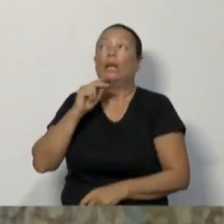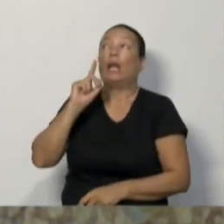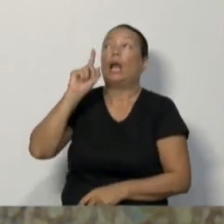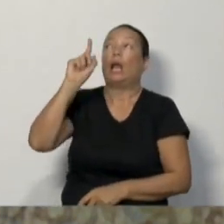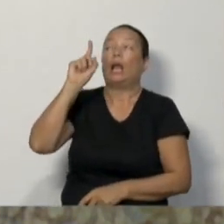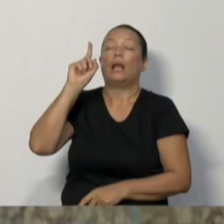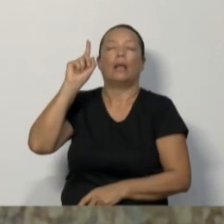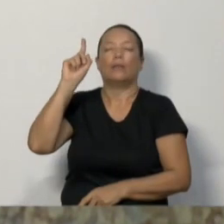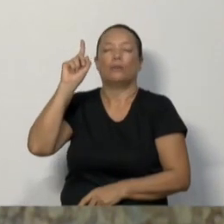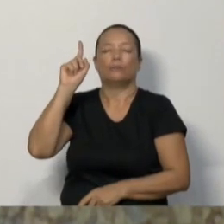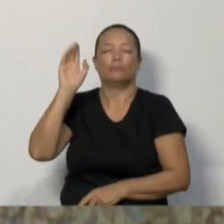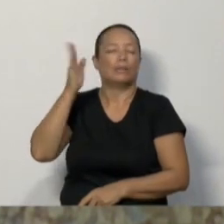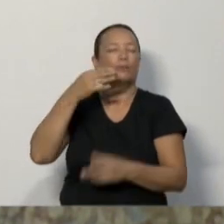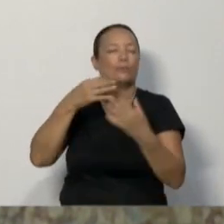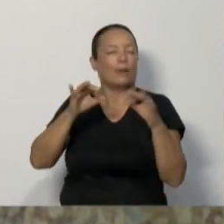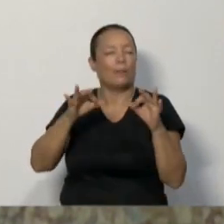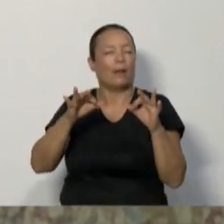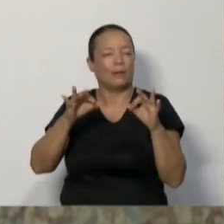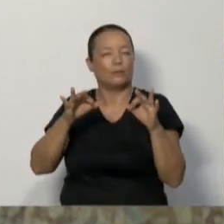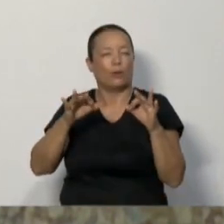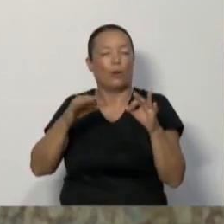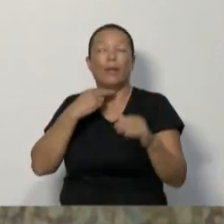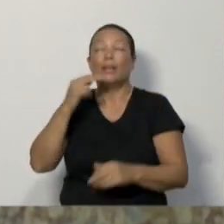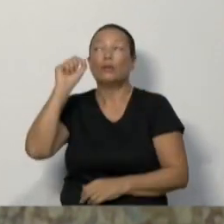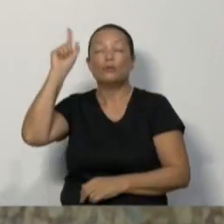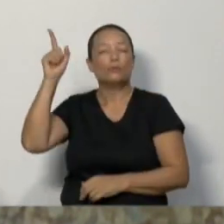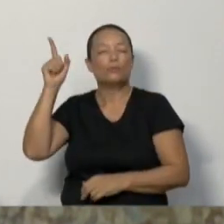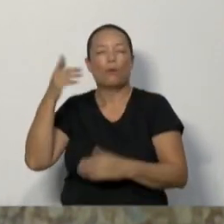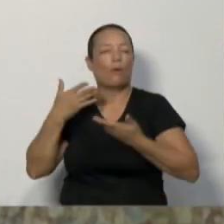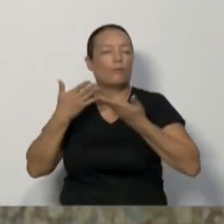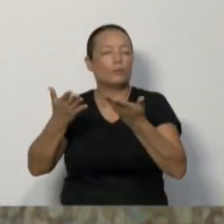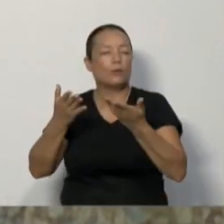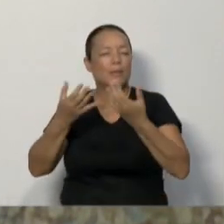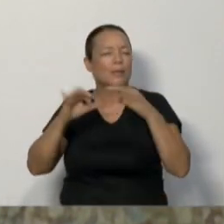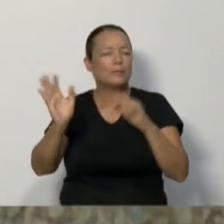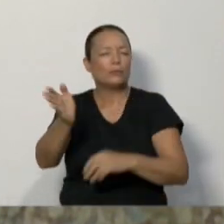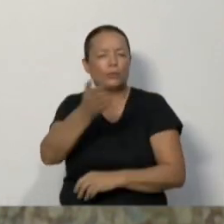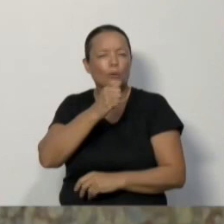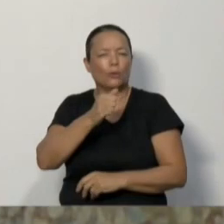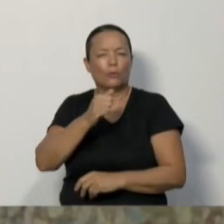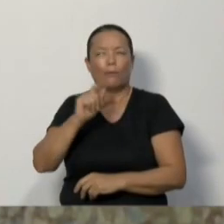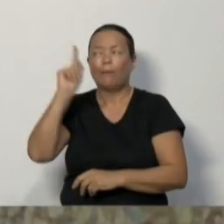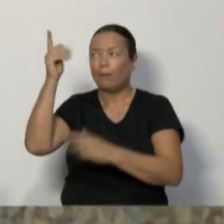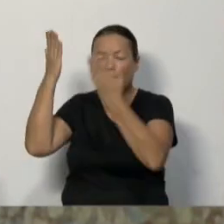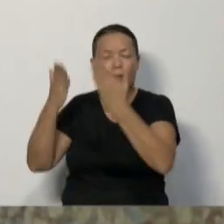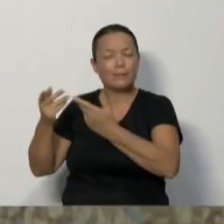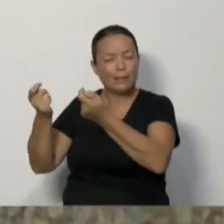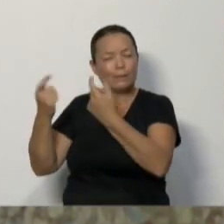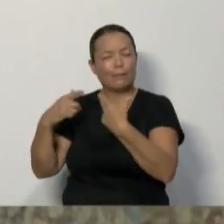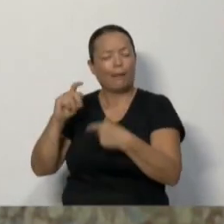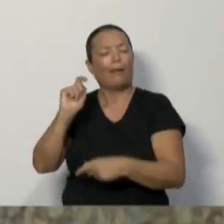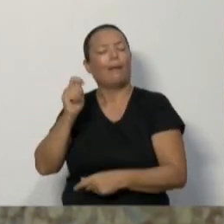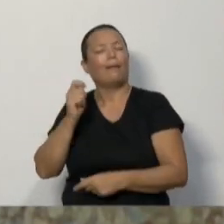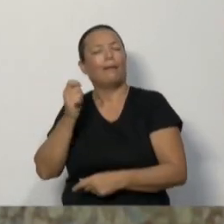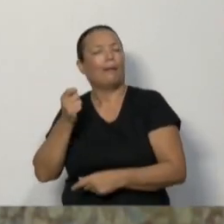lo entregó por todos nosotros. ¿No nos concederá con Él toda clase de favores? ¿Quién